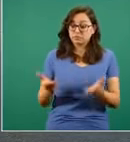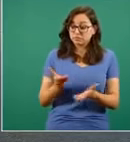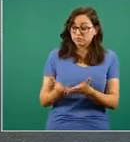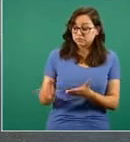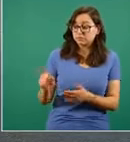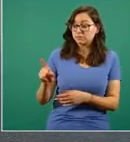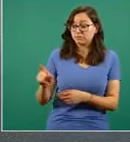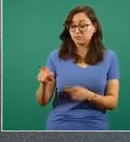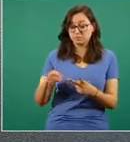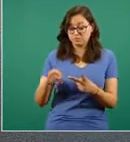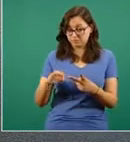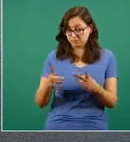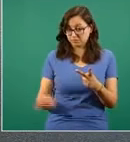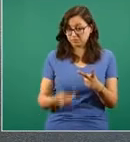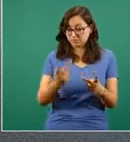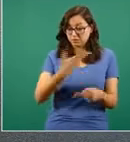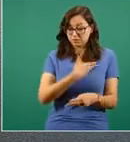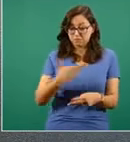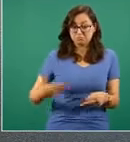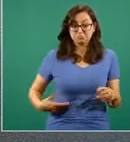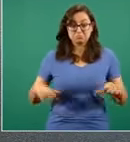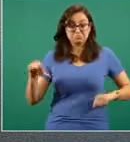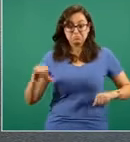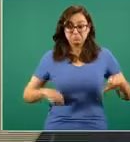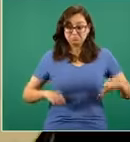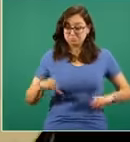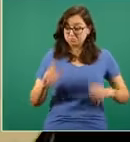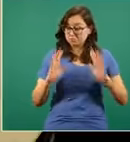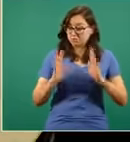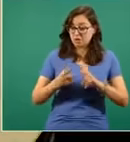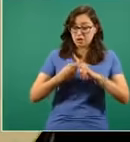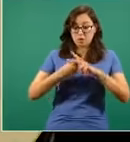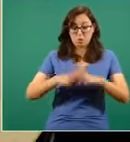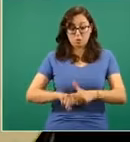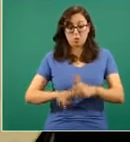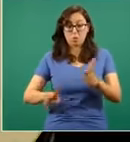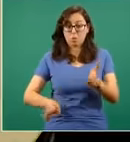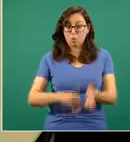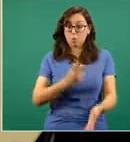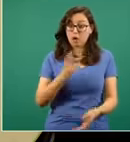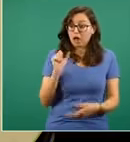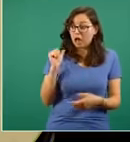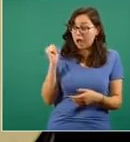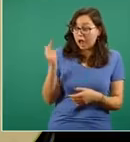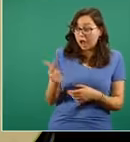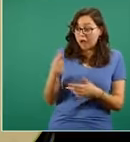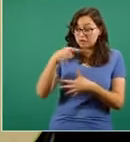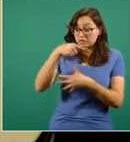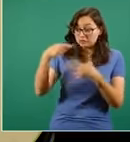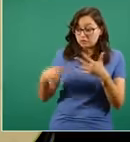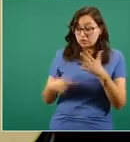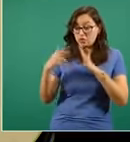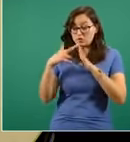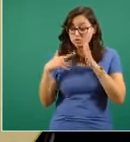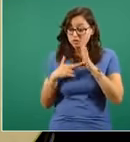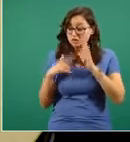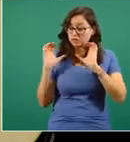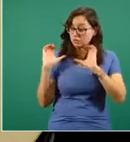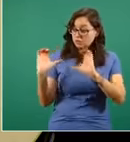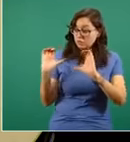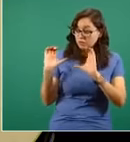sus actividades, ¿hay alguna indicación médica que se le haya dado al mandatario que tenga que seguir,